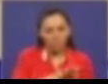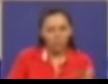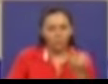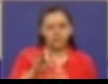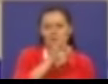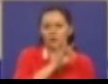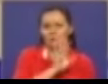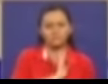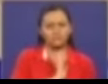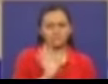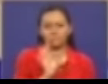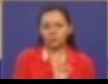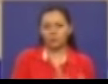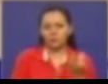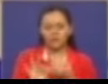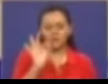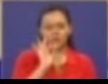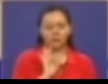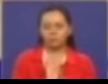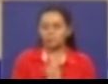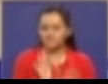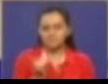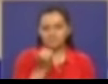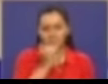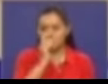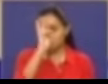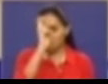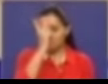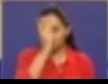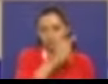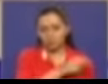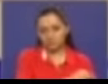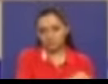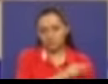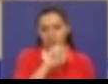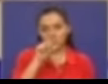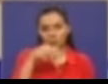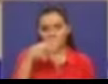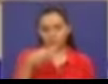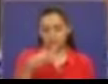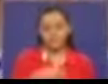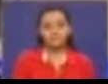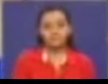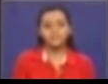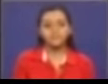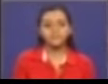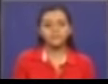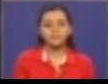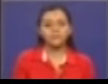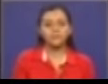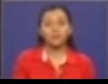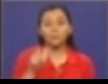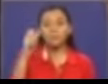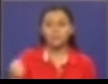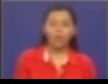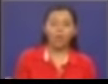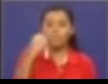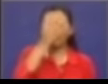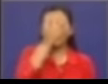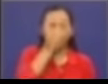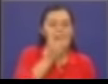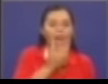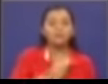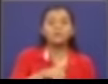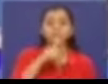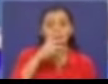al revés. Ocurrió todo lo contrario de lo que dijo su noticiero. Los agredidos fueron los miembros de la